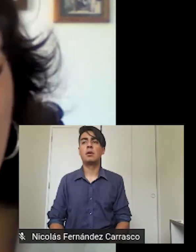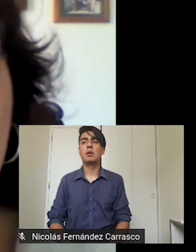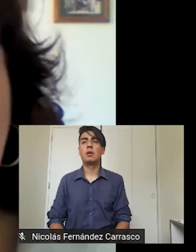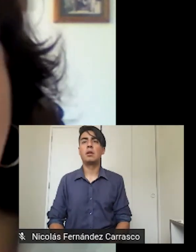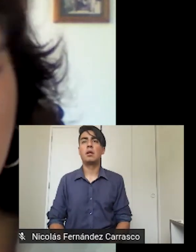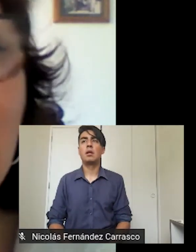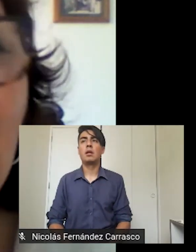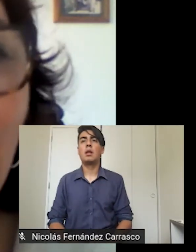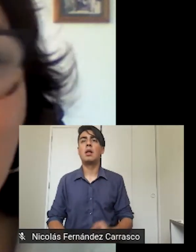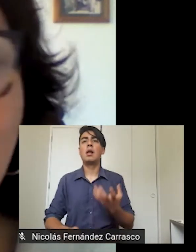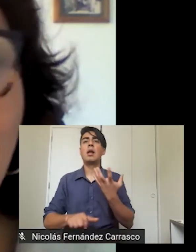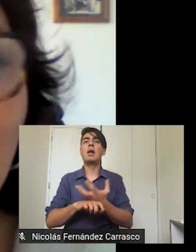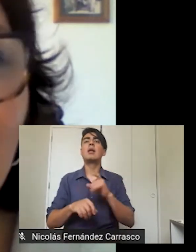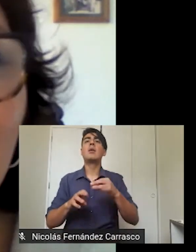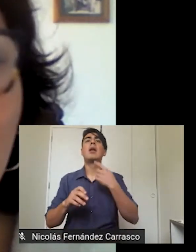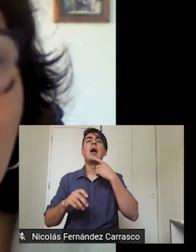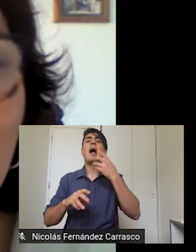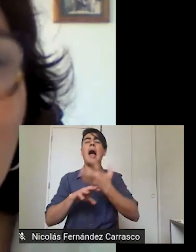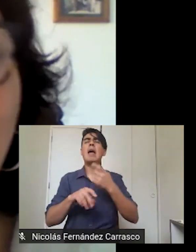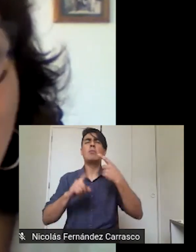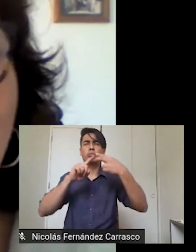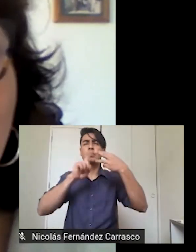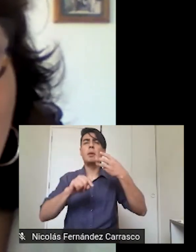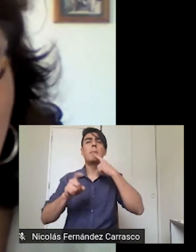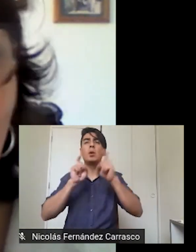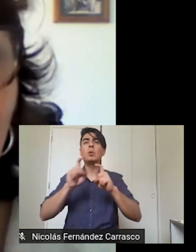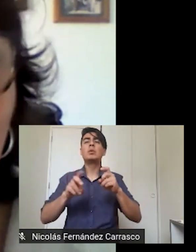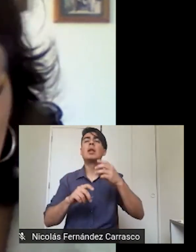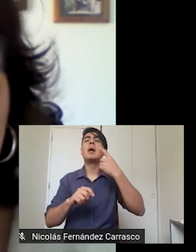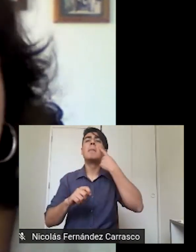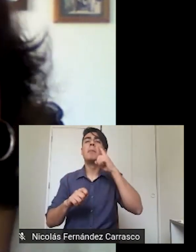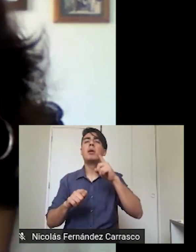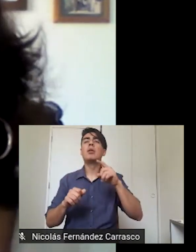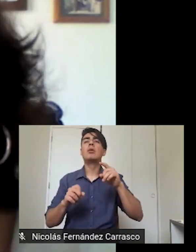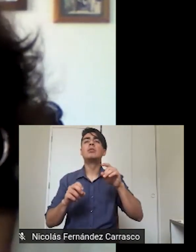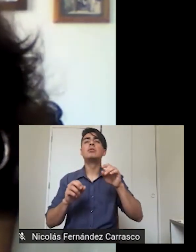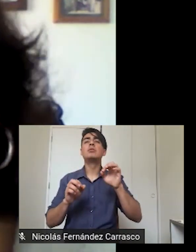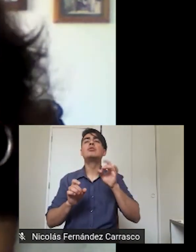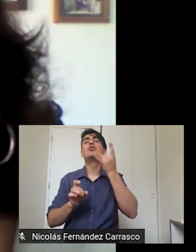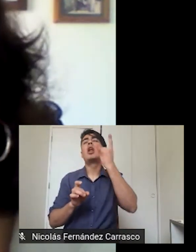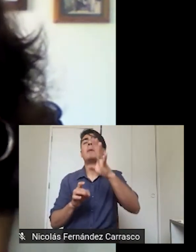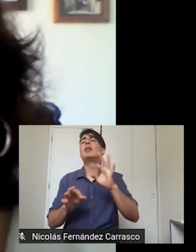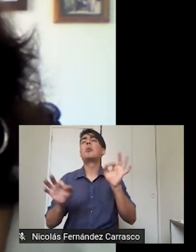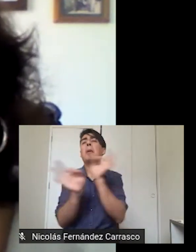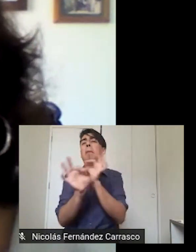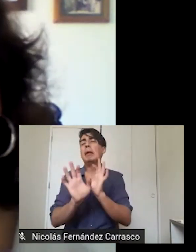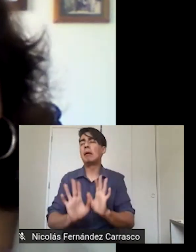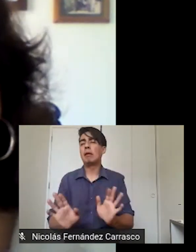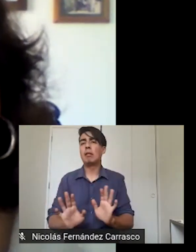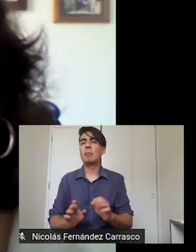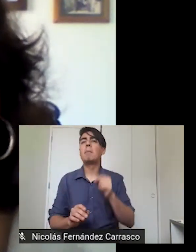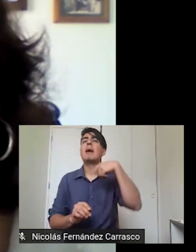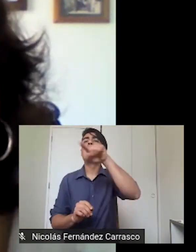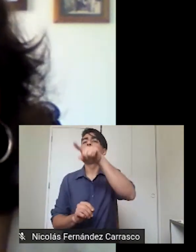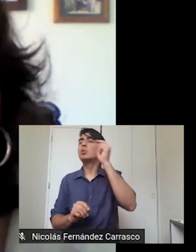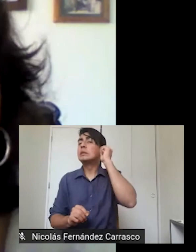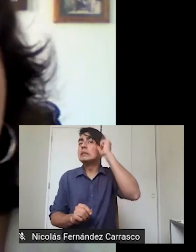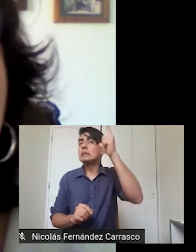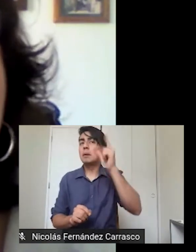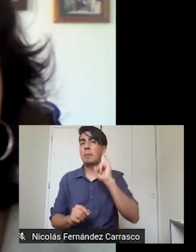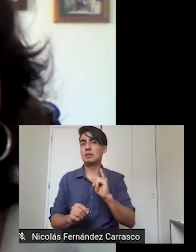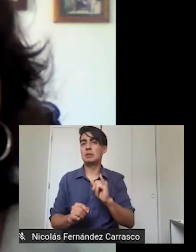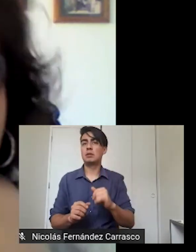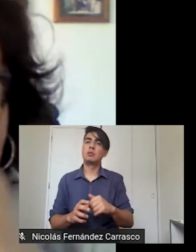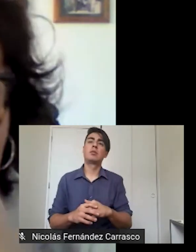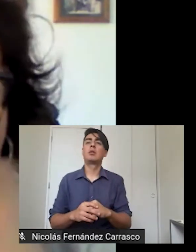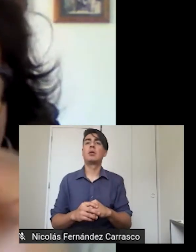Hay muchas preguntas que te las voy a hacer llegar de todas maneras, ¿no es cierto? Y las voy a nombrar un poco para que tú sepas,